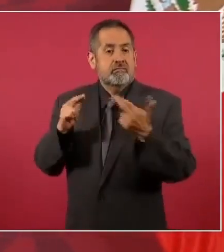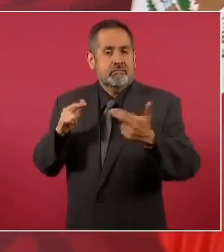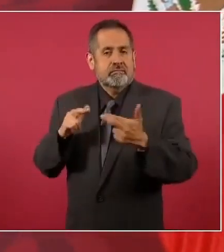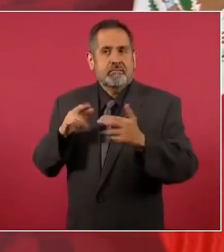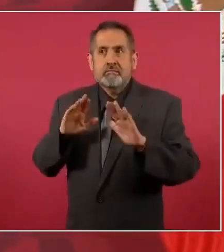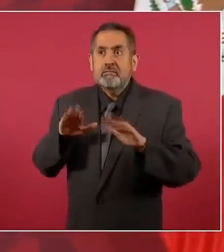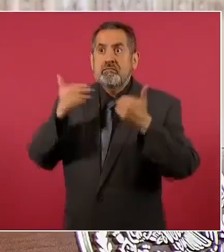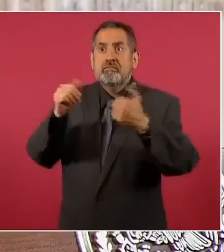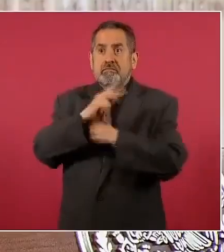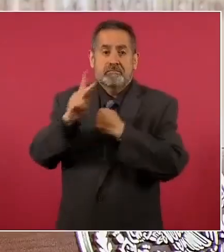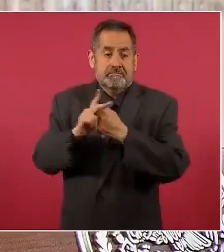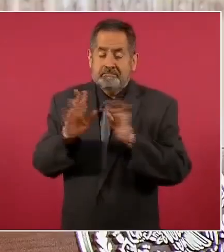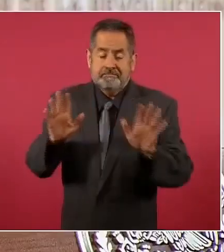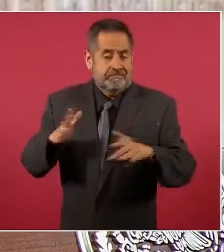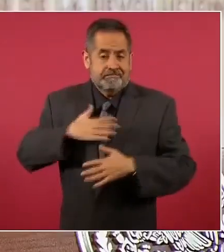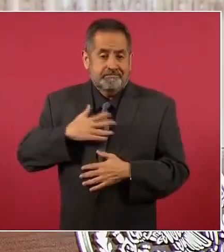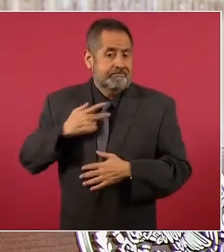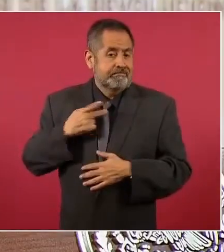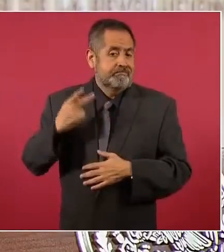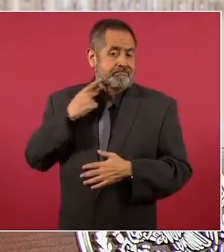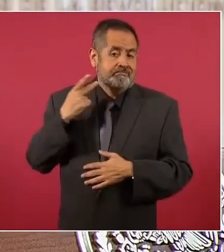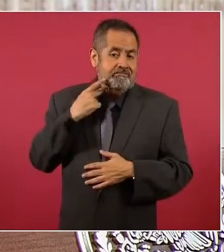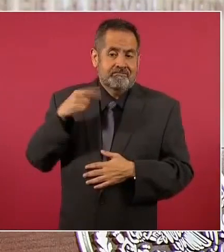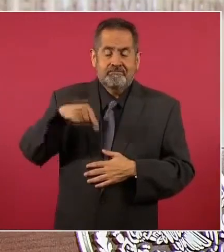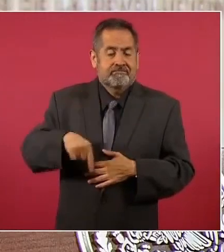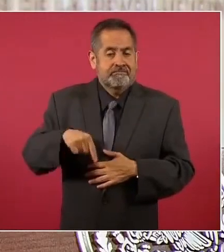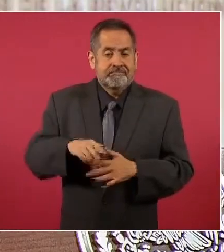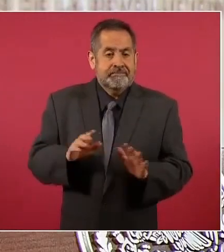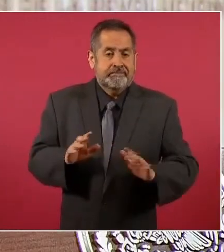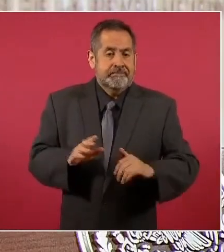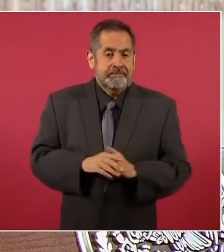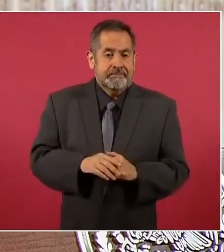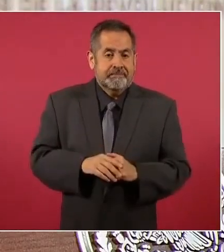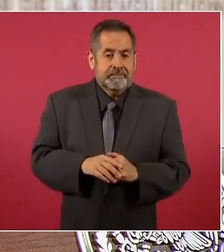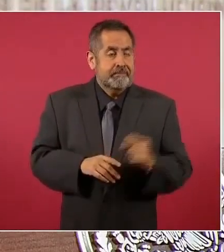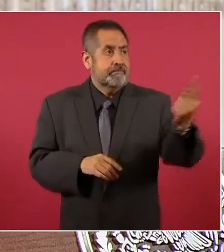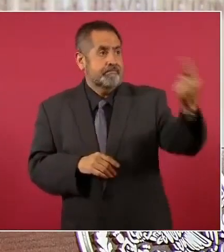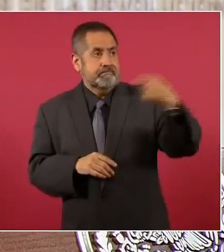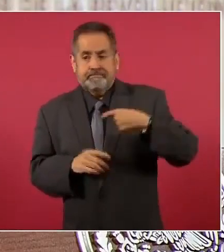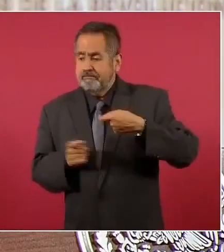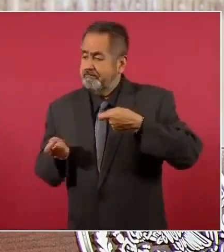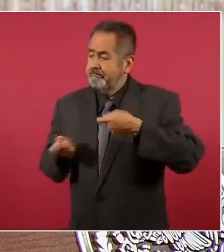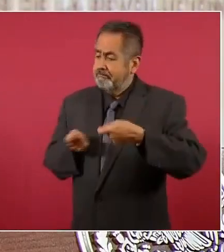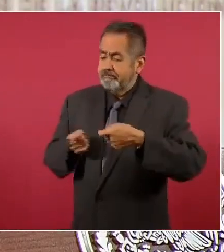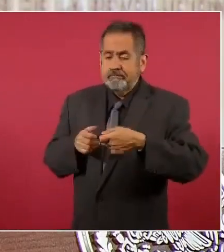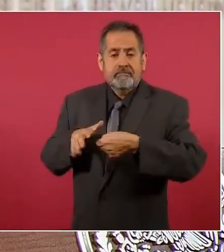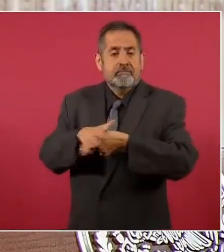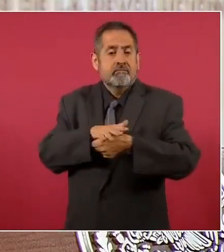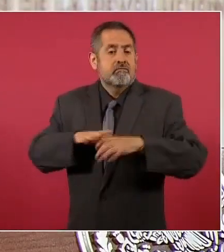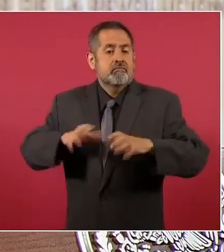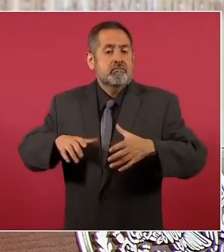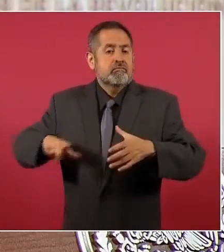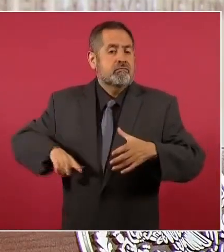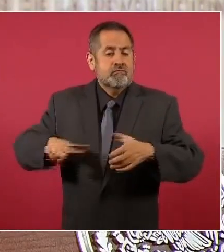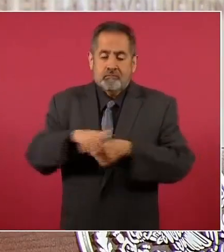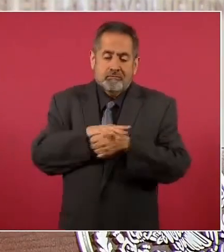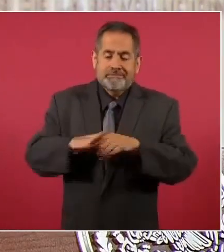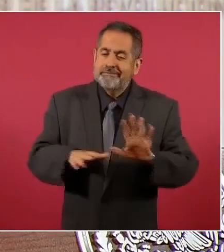no la dirigen los gobiernos locales,